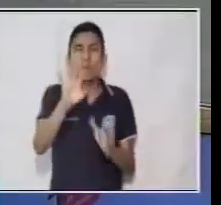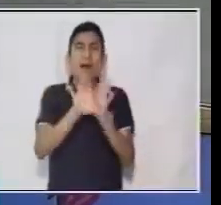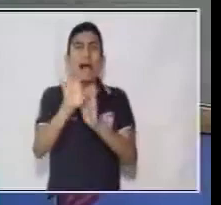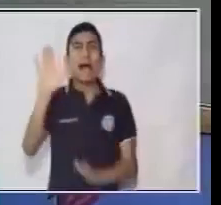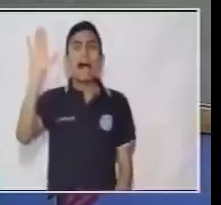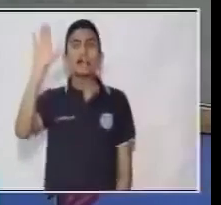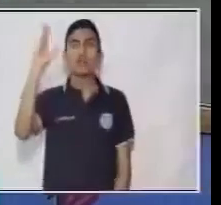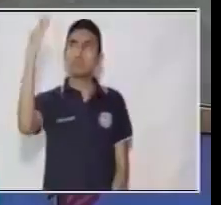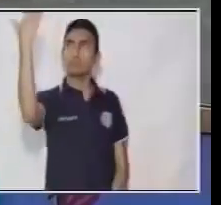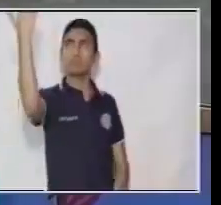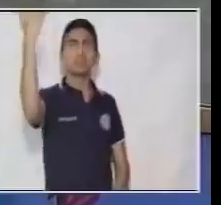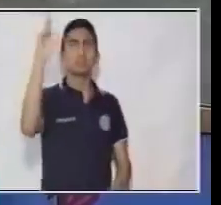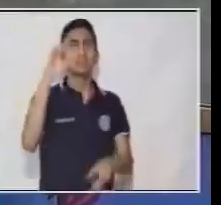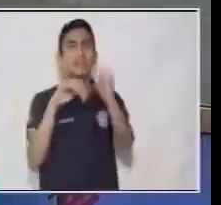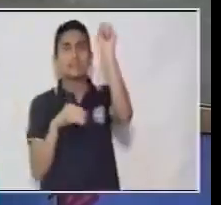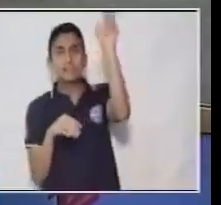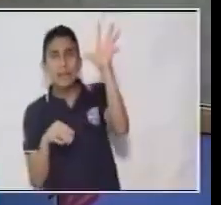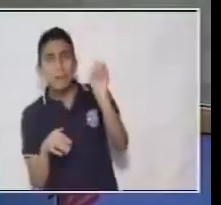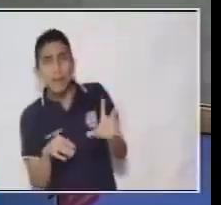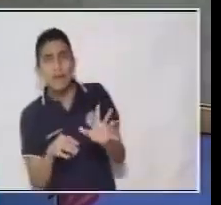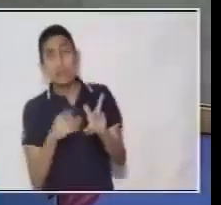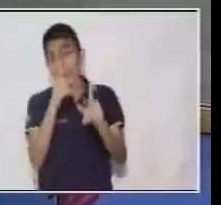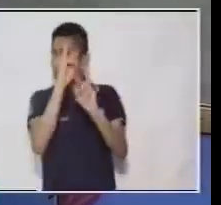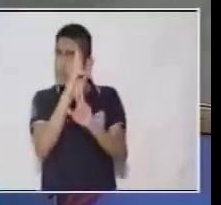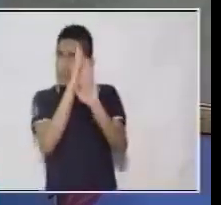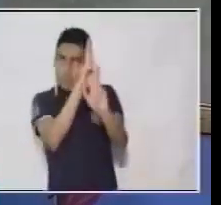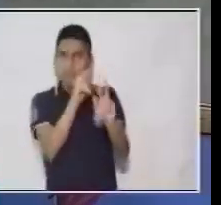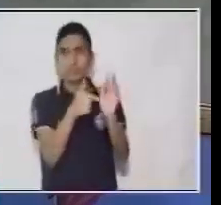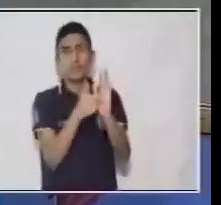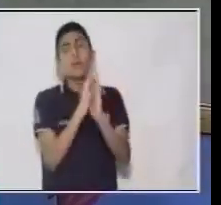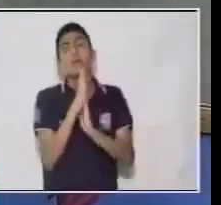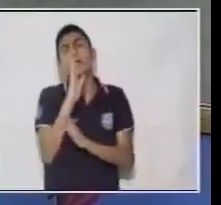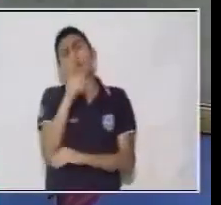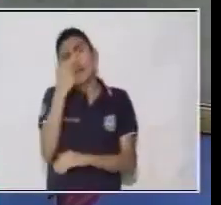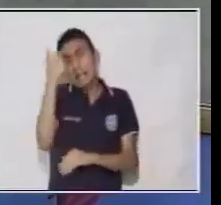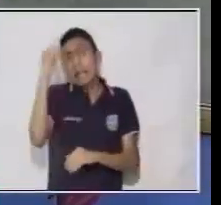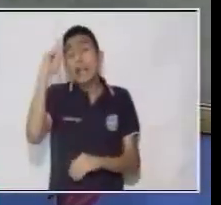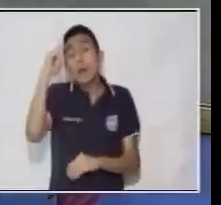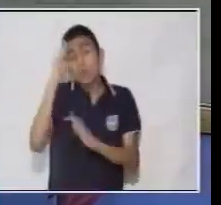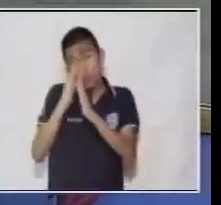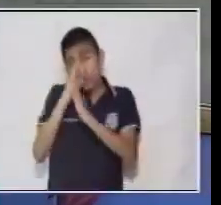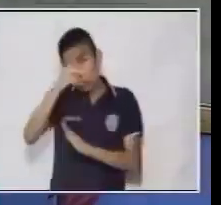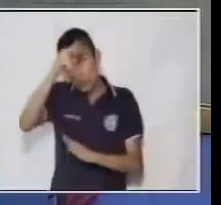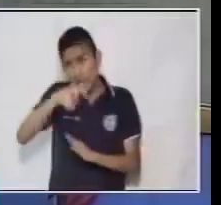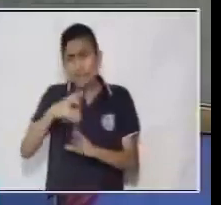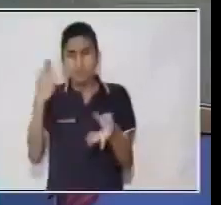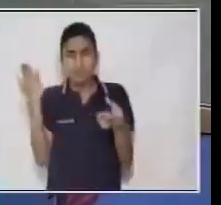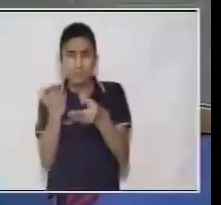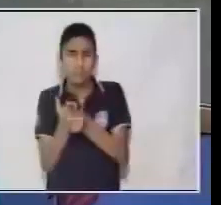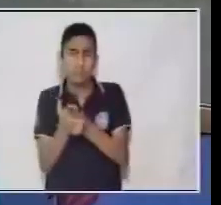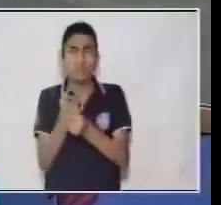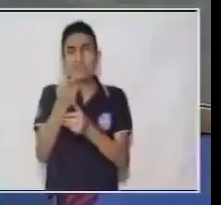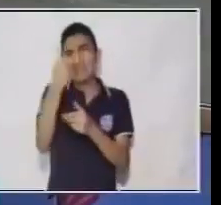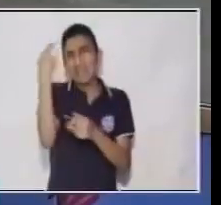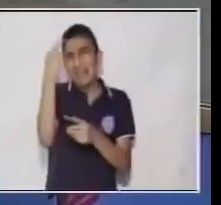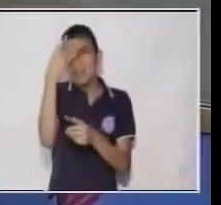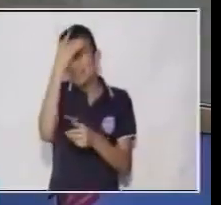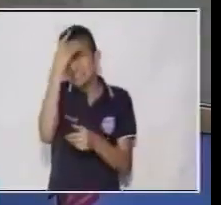recuerdo guardar tus evidencias en tu portafolio o en tu caja de Aprendo en Casa y enviárselas a tu